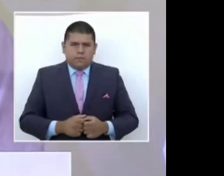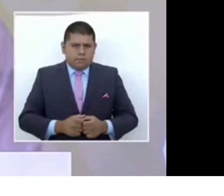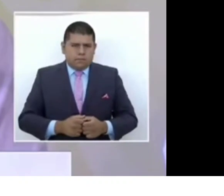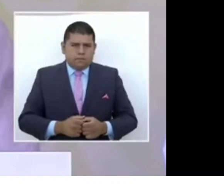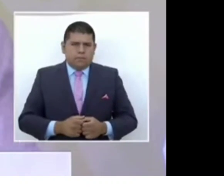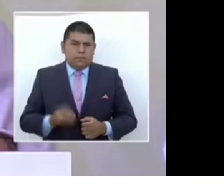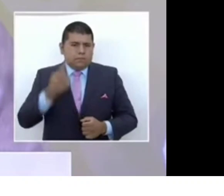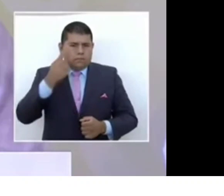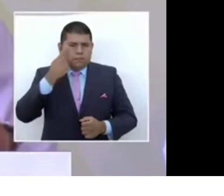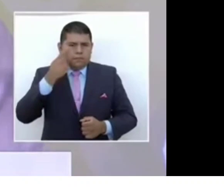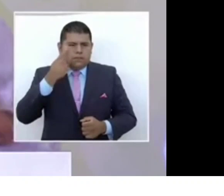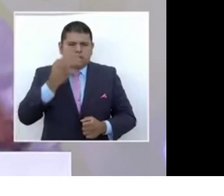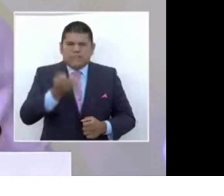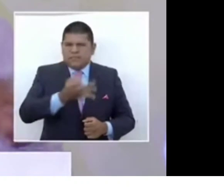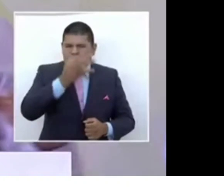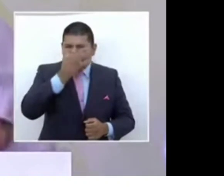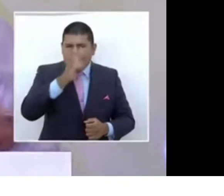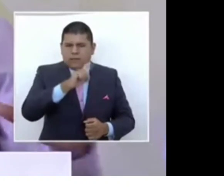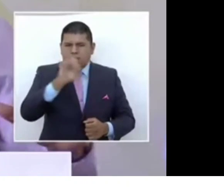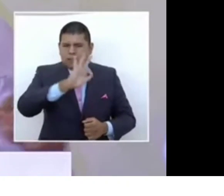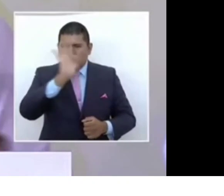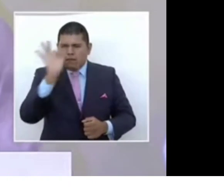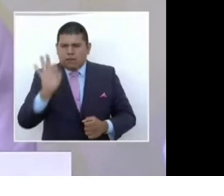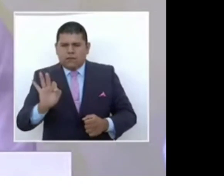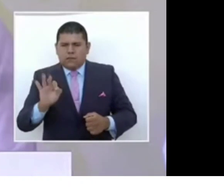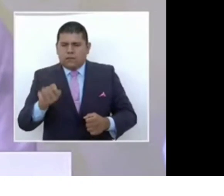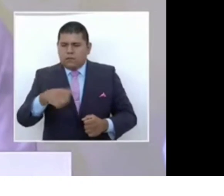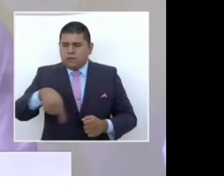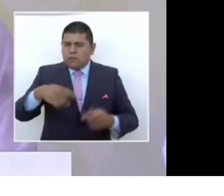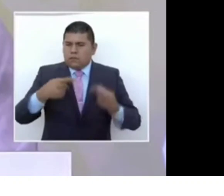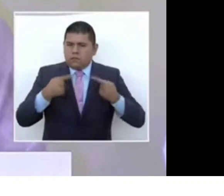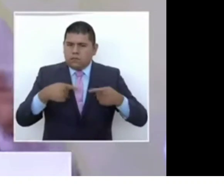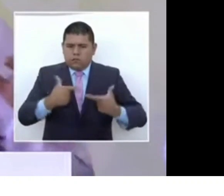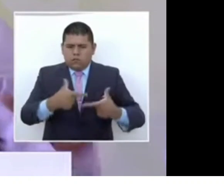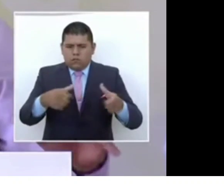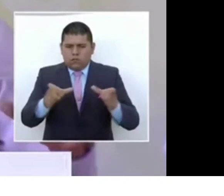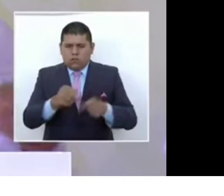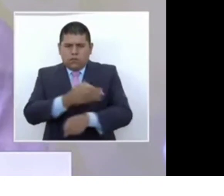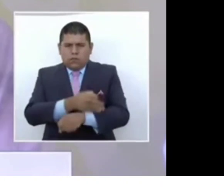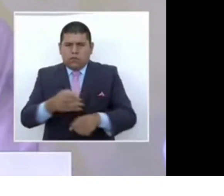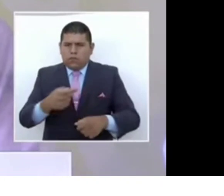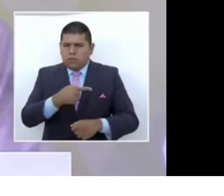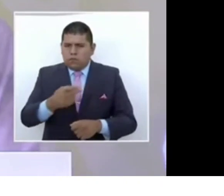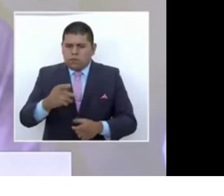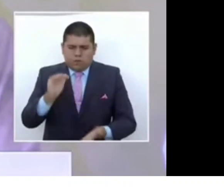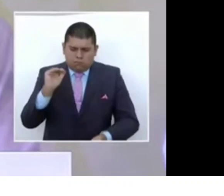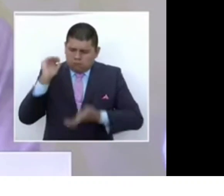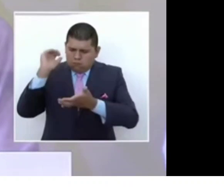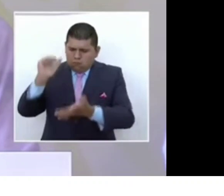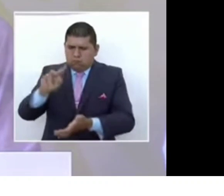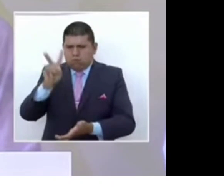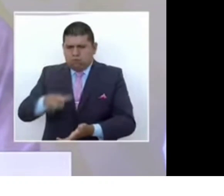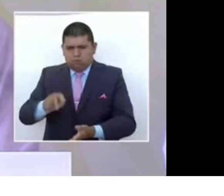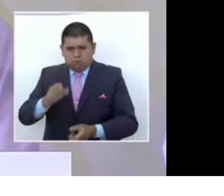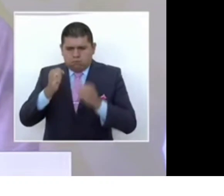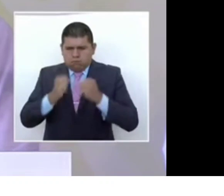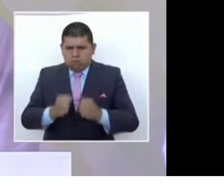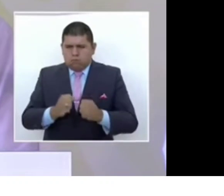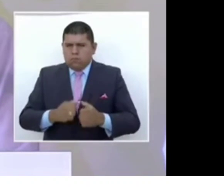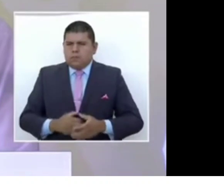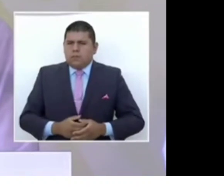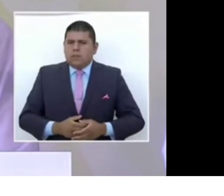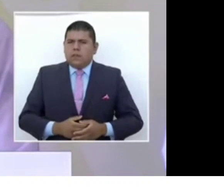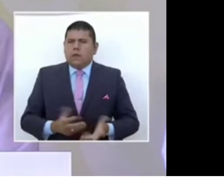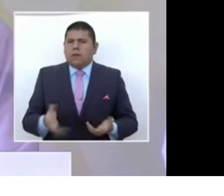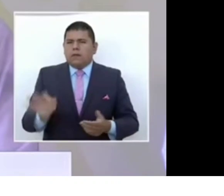casi al 100% de los hogares pobres llega este apoyo. El que no tiene